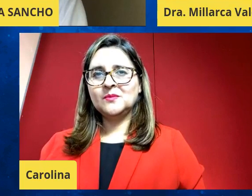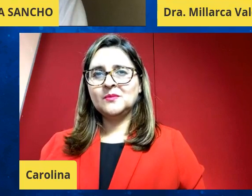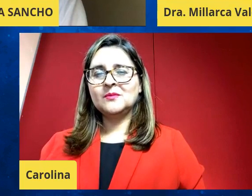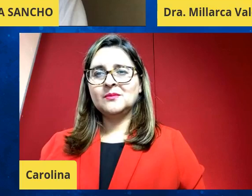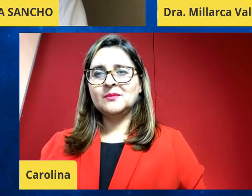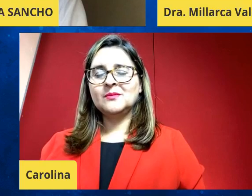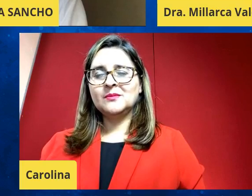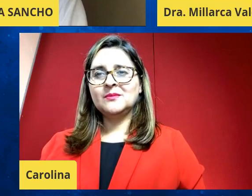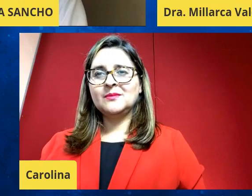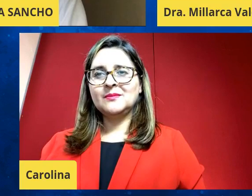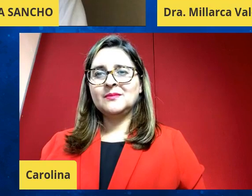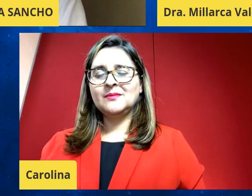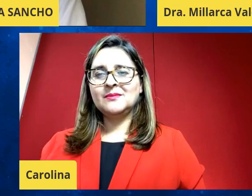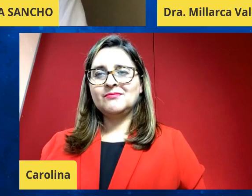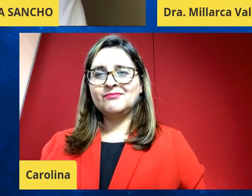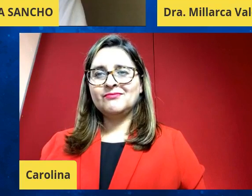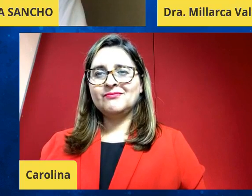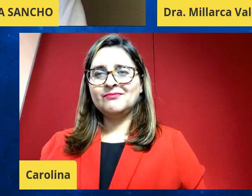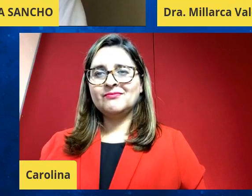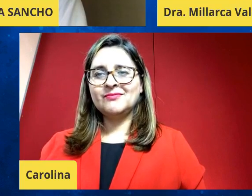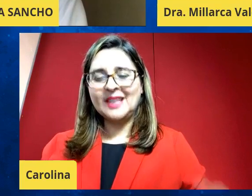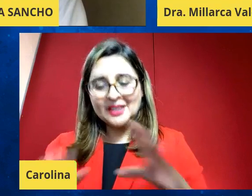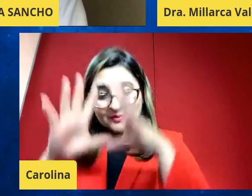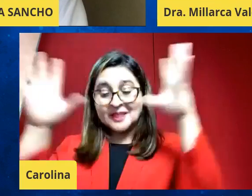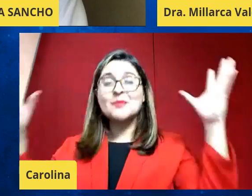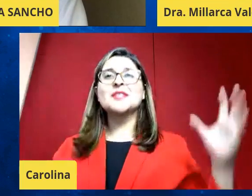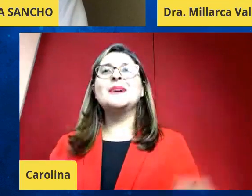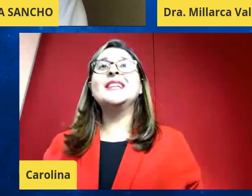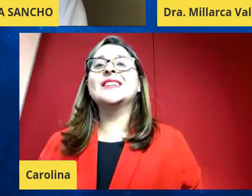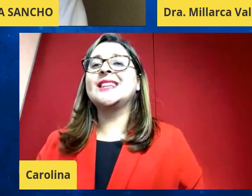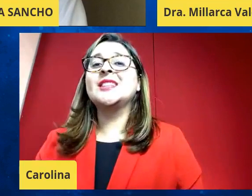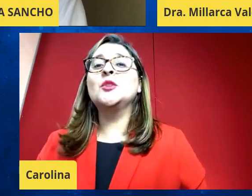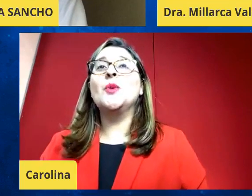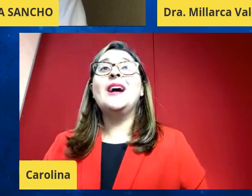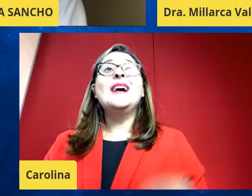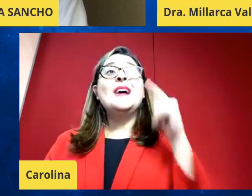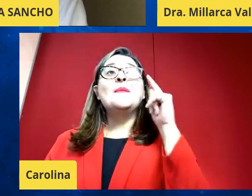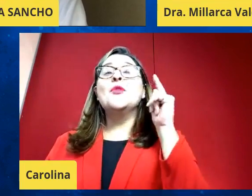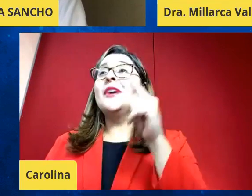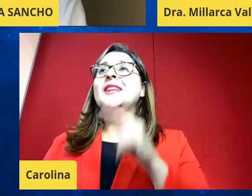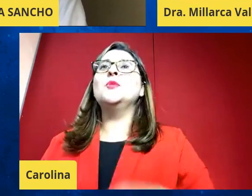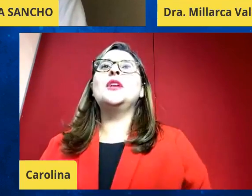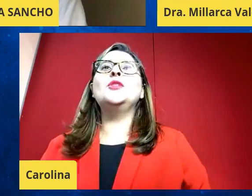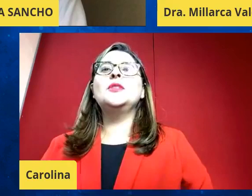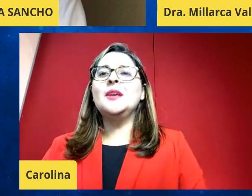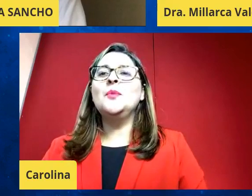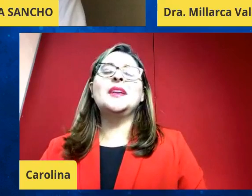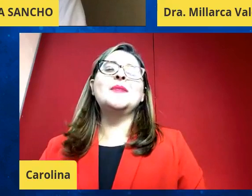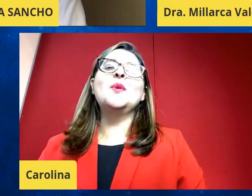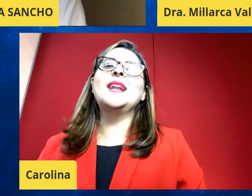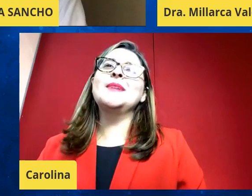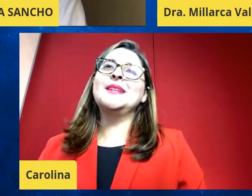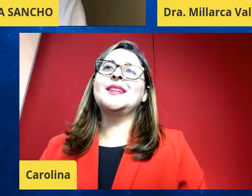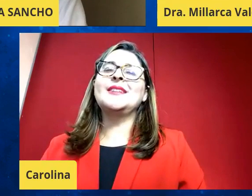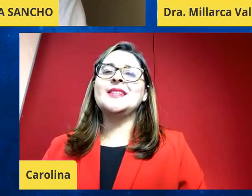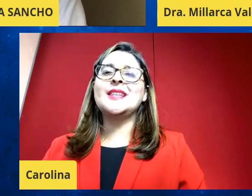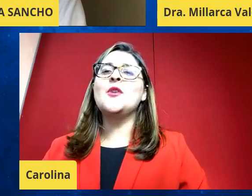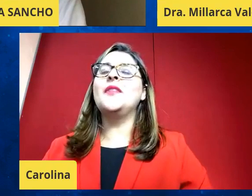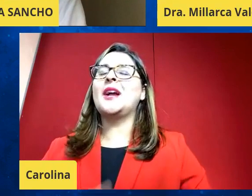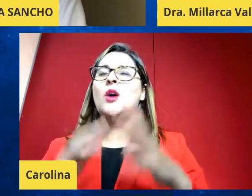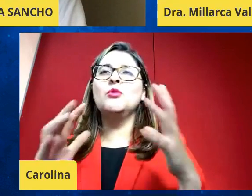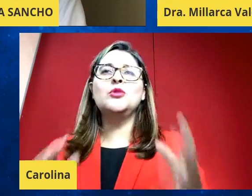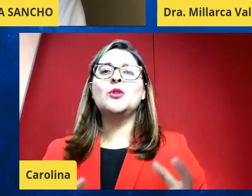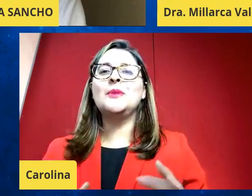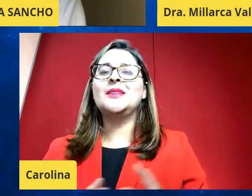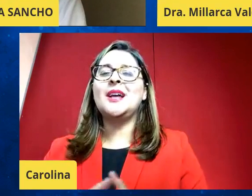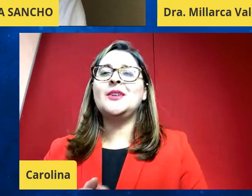de cómo tenemos que jugar todos los científicos. Claro, tener mucha más libertad, sin duda. Nos va quedando poquito tiempo y queremos claramente revisar.